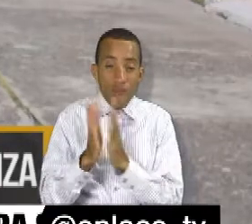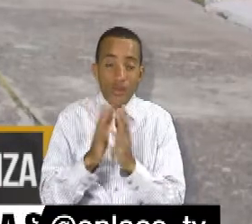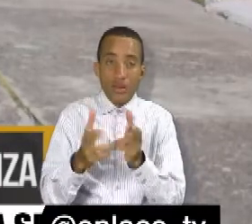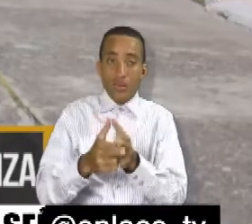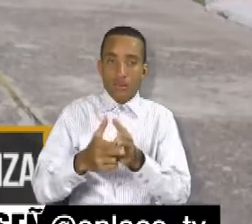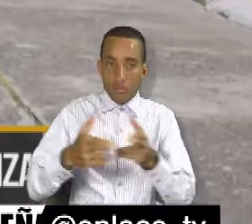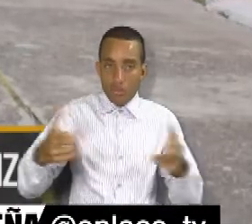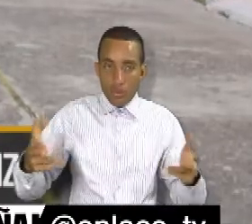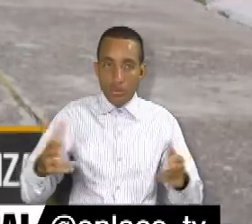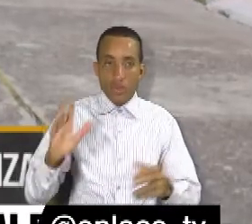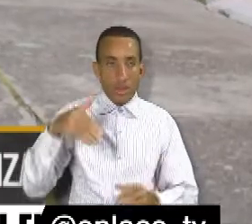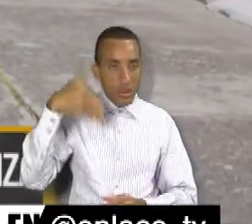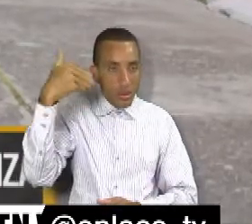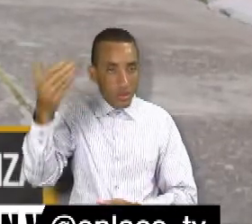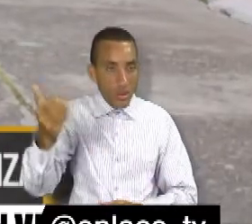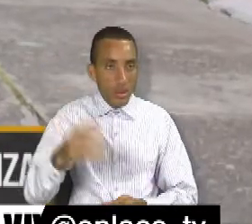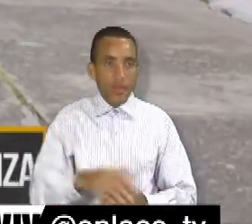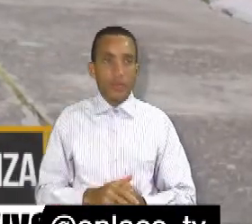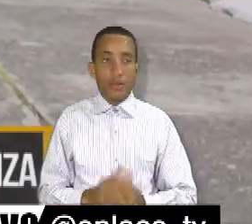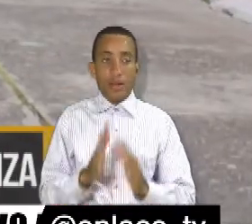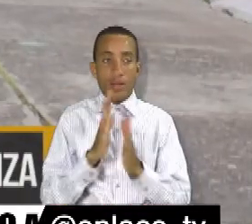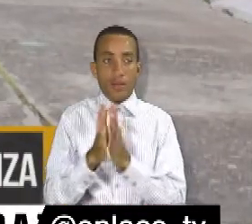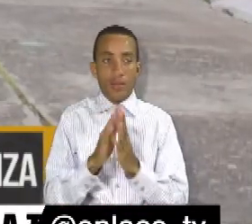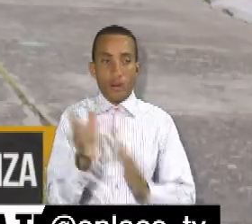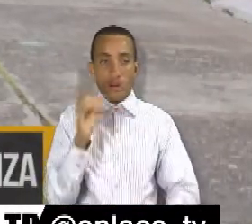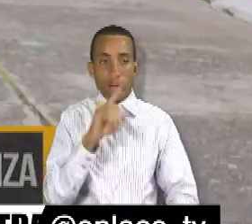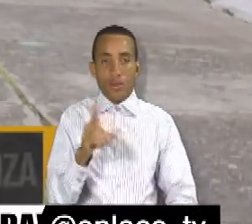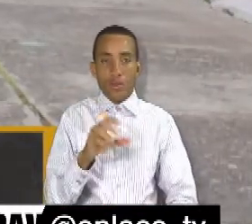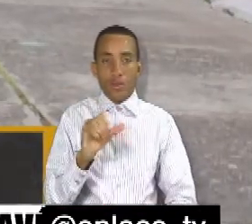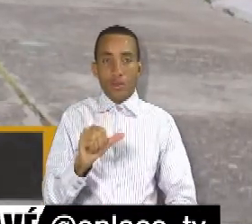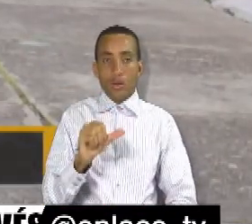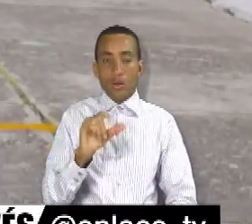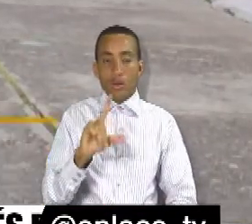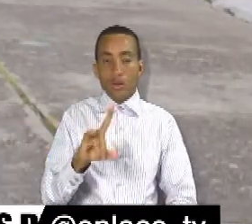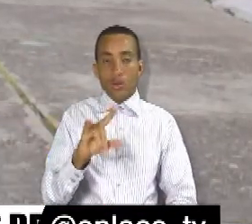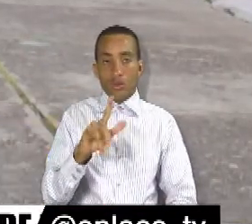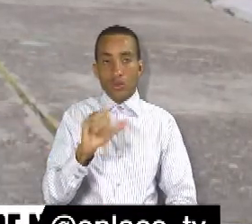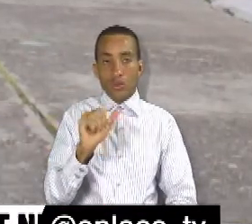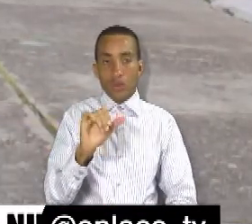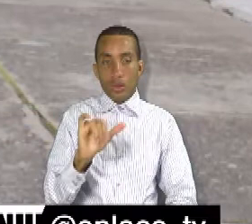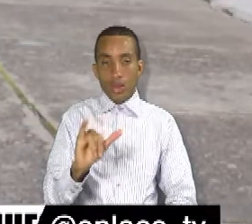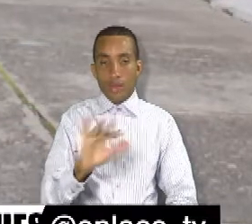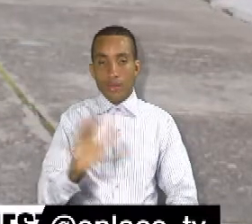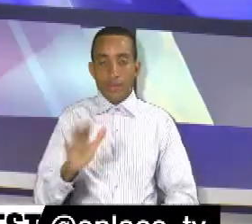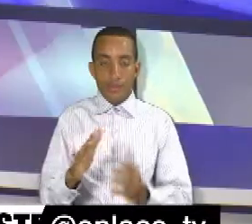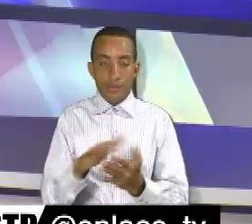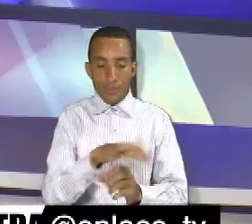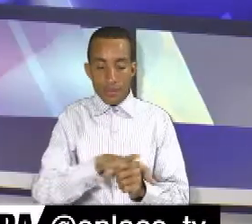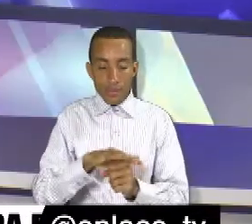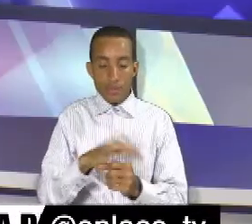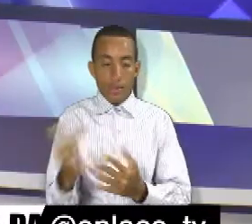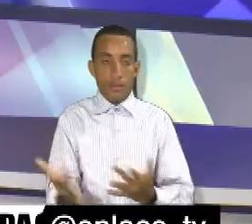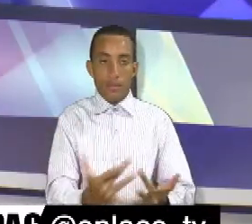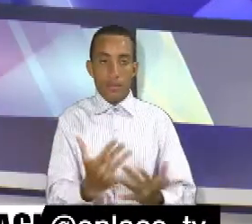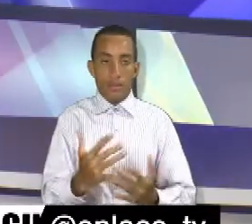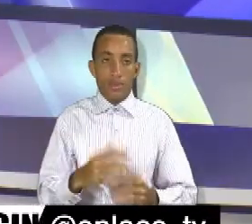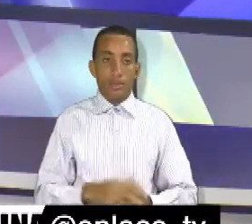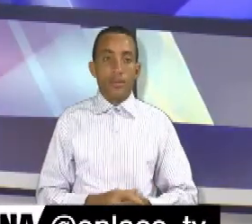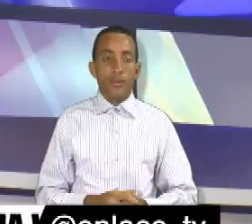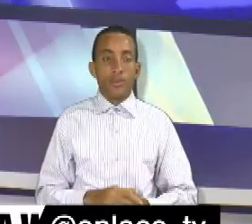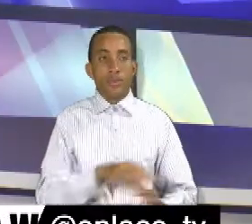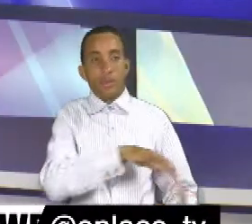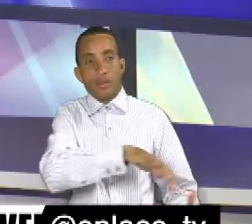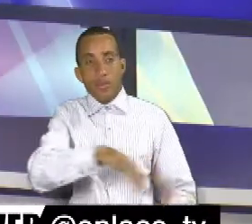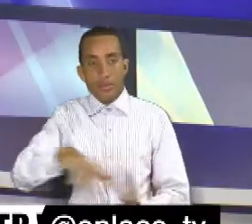ampliando en nuestras próximas emisiones. Es un informe por ahora de Zuleyu Cruz, desde el barrio La Esperanza, para Enlace Noticias. Fue capturado el